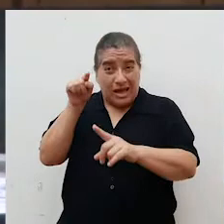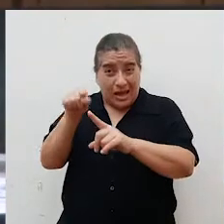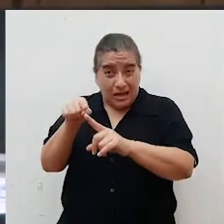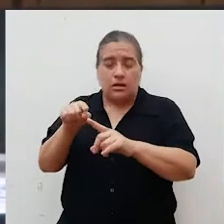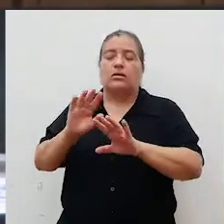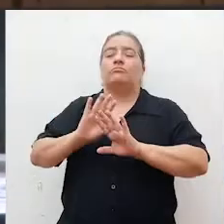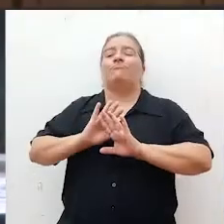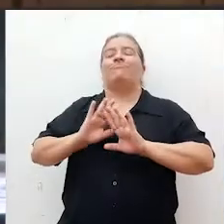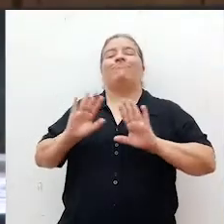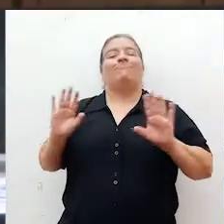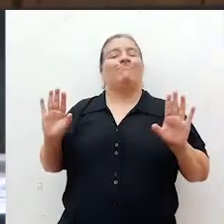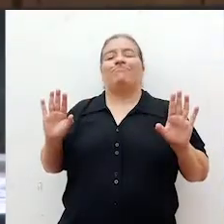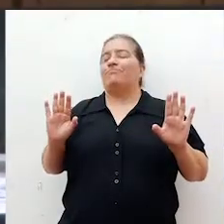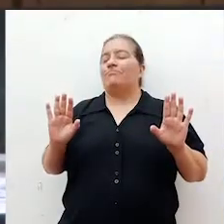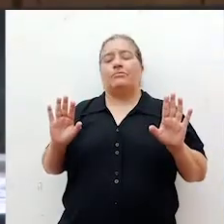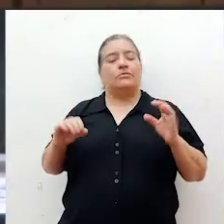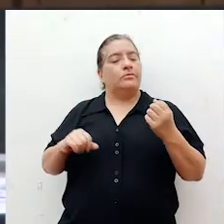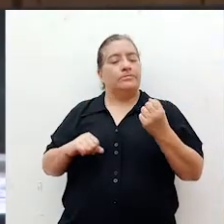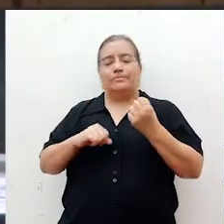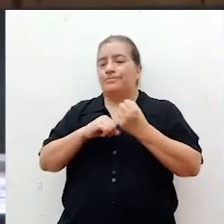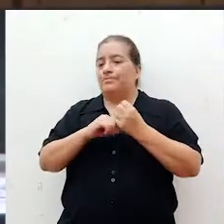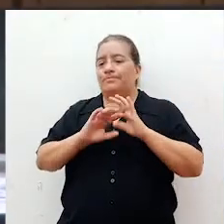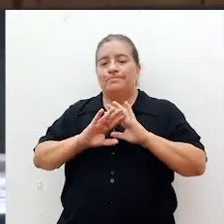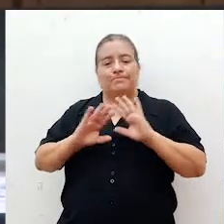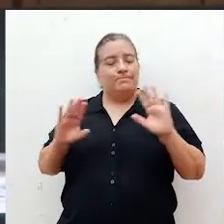claridad para que no exista